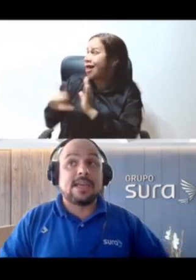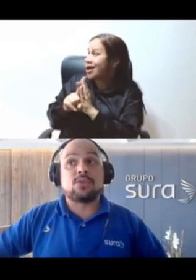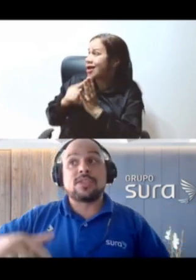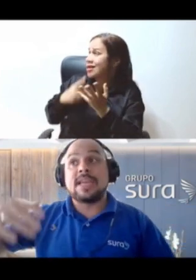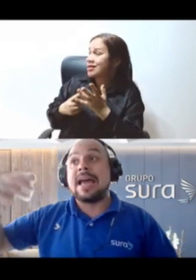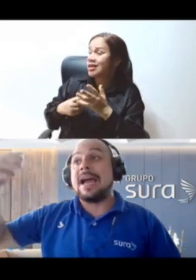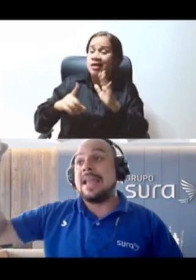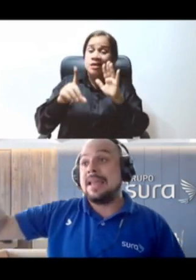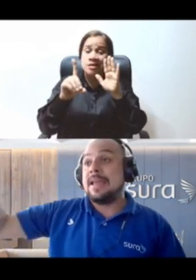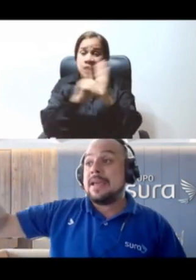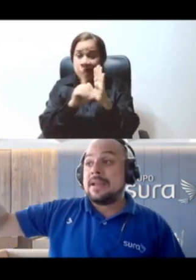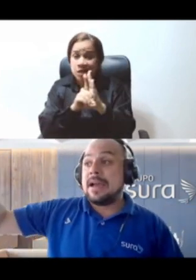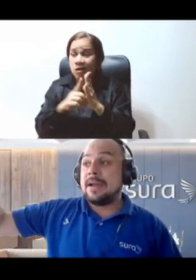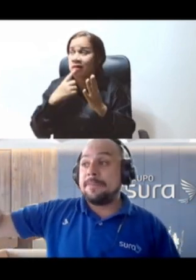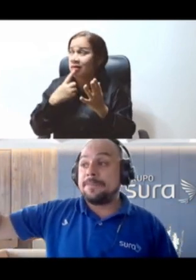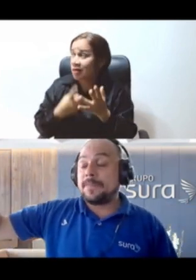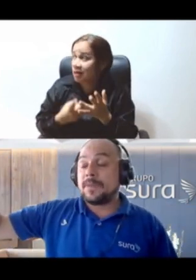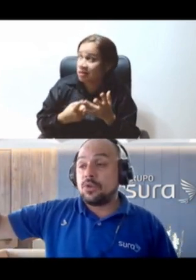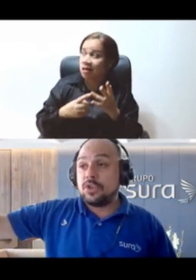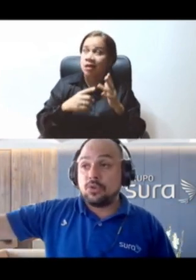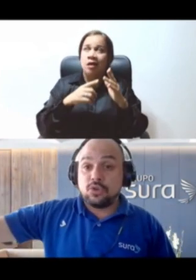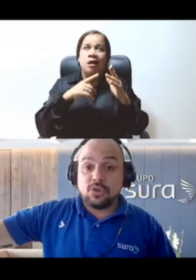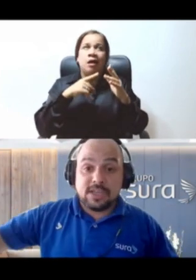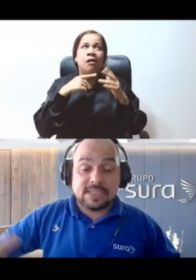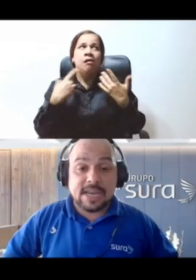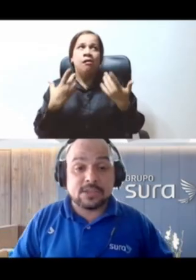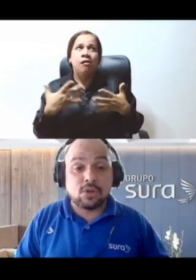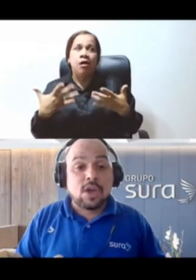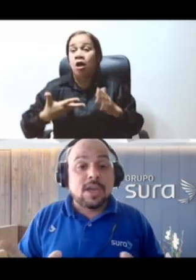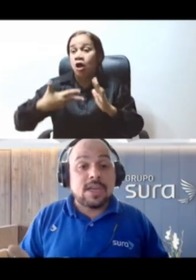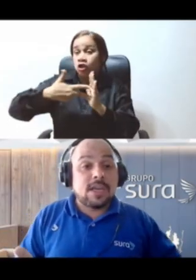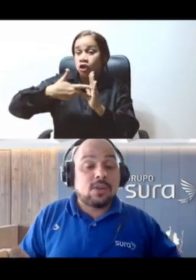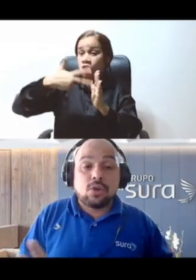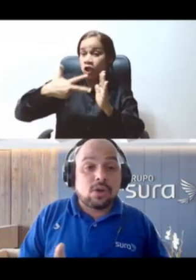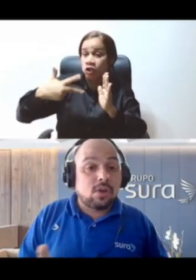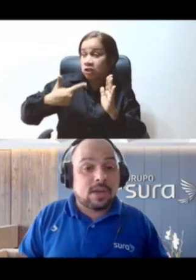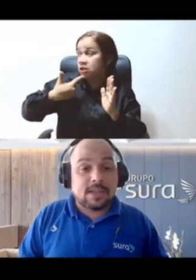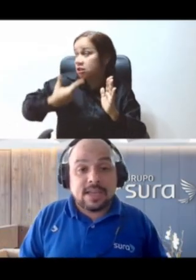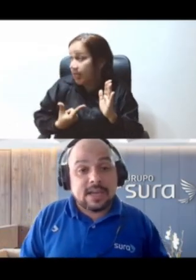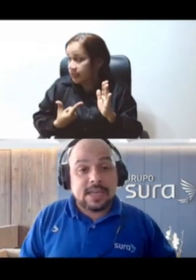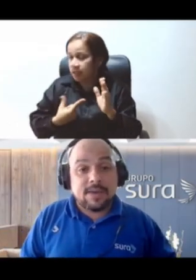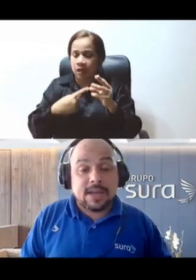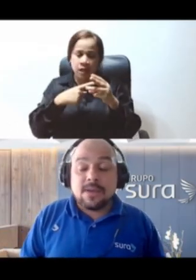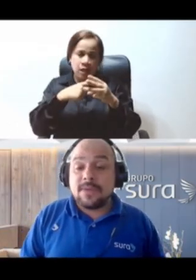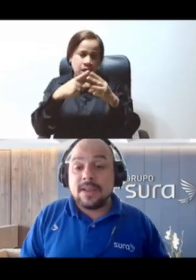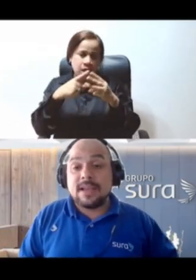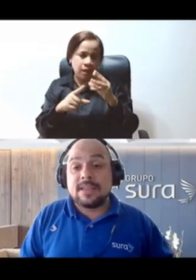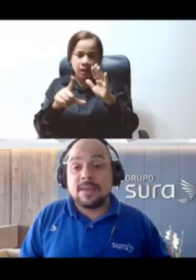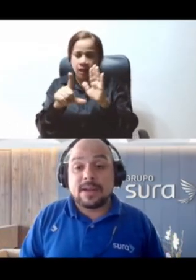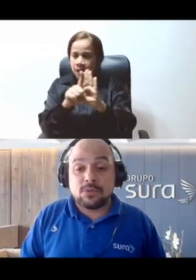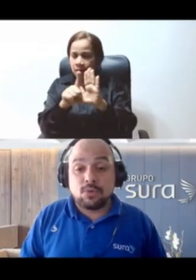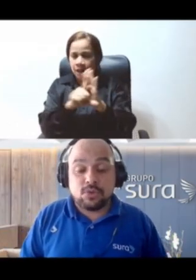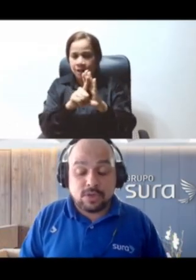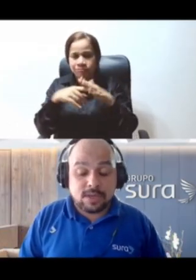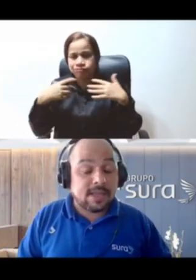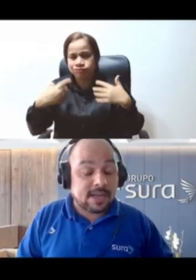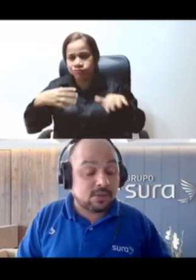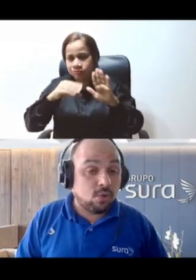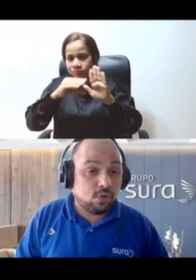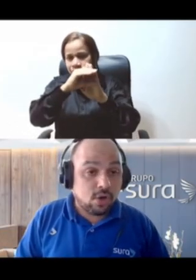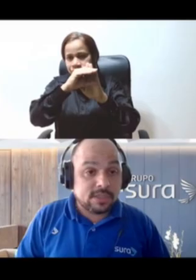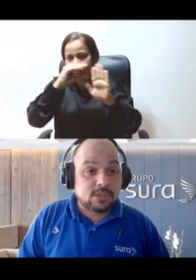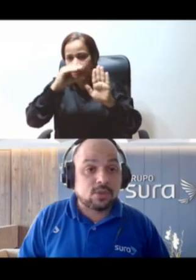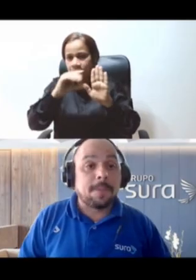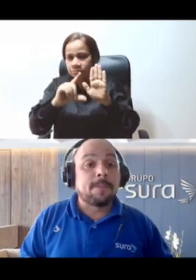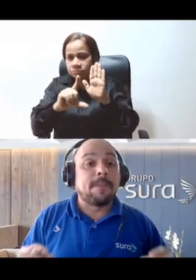decreto tal dice esto, es que la constitución dice esto y todo lo que tenga que ver frente al tema